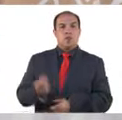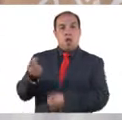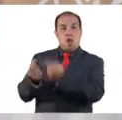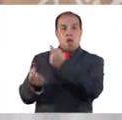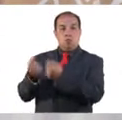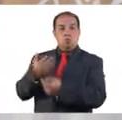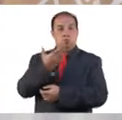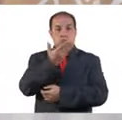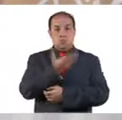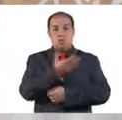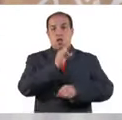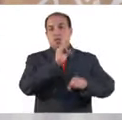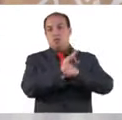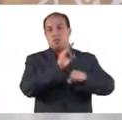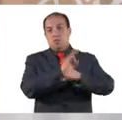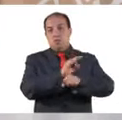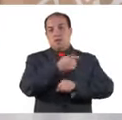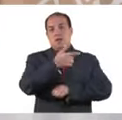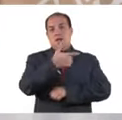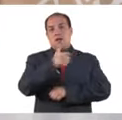defiende.